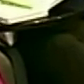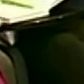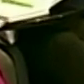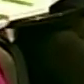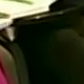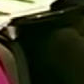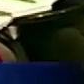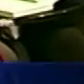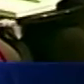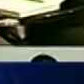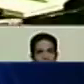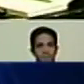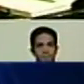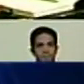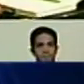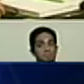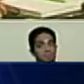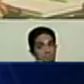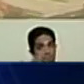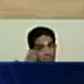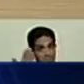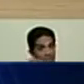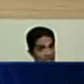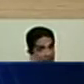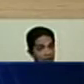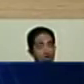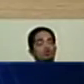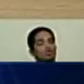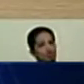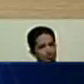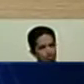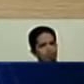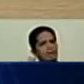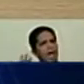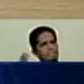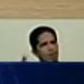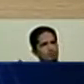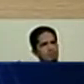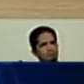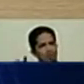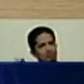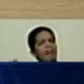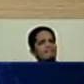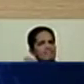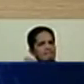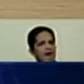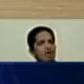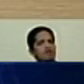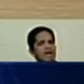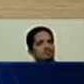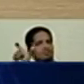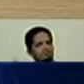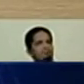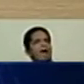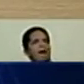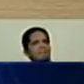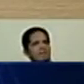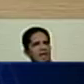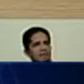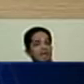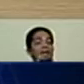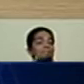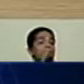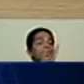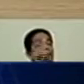Fíjense muy claro, aplaudimos lo que fue la actuación del capitán Hernández Hapchi, quien les ratifica la